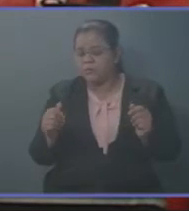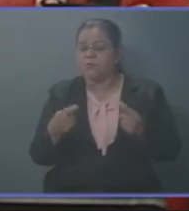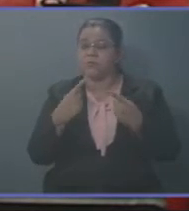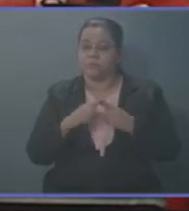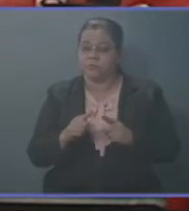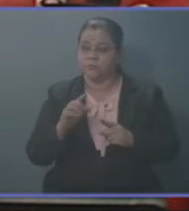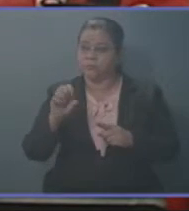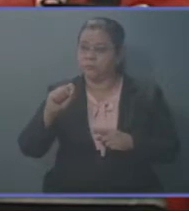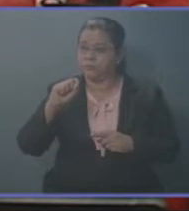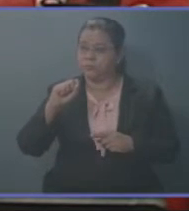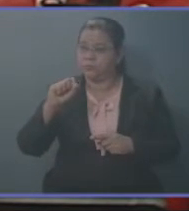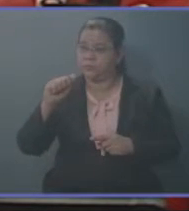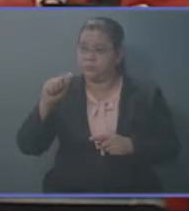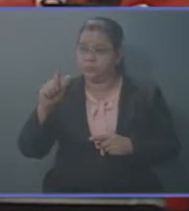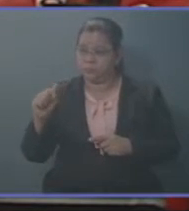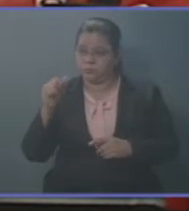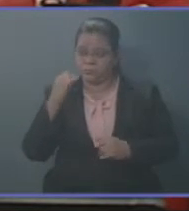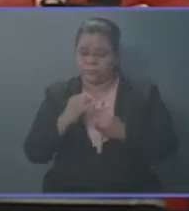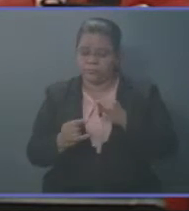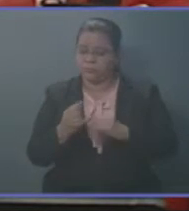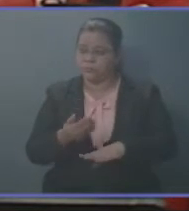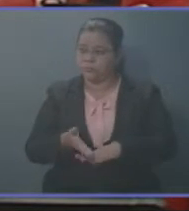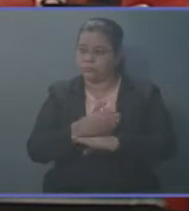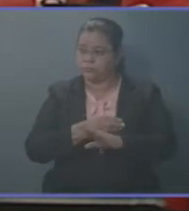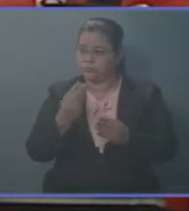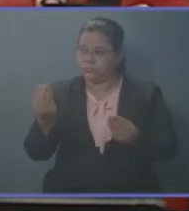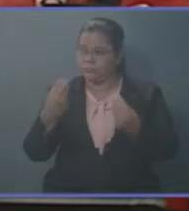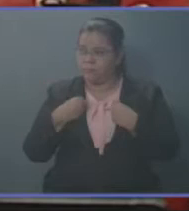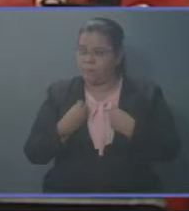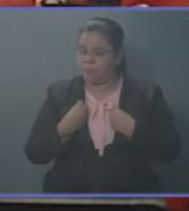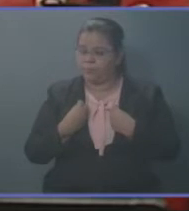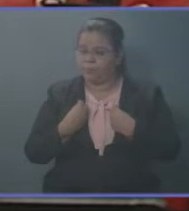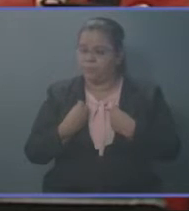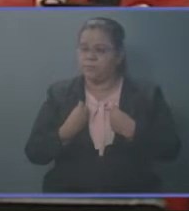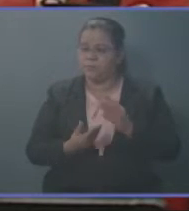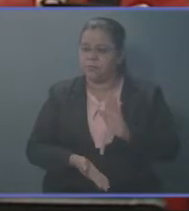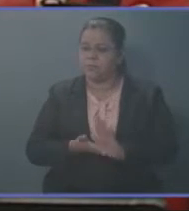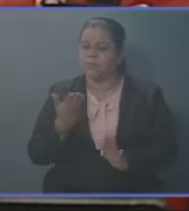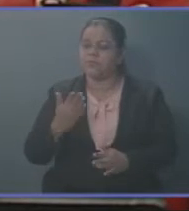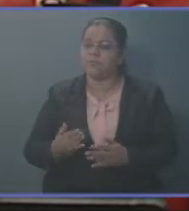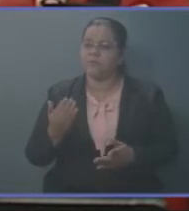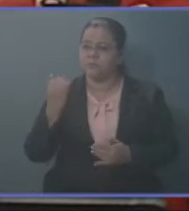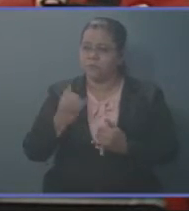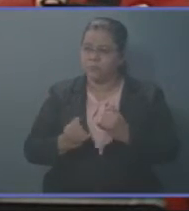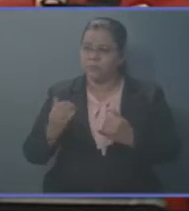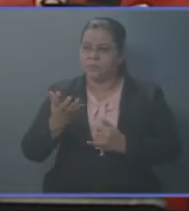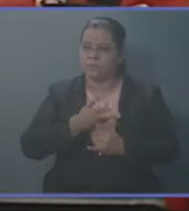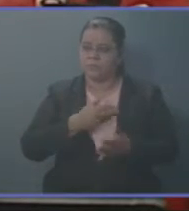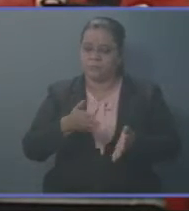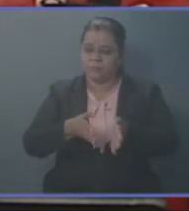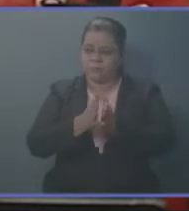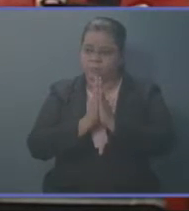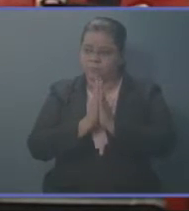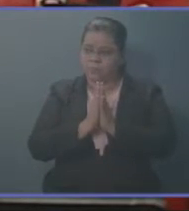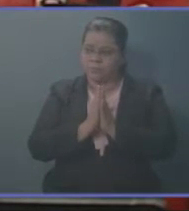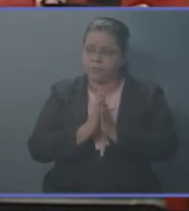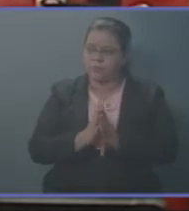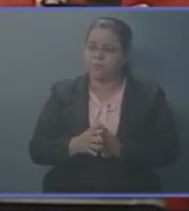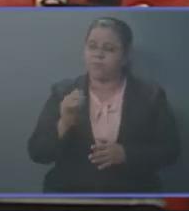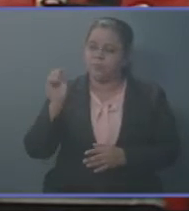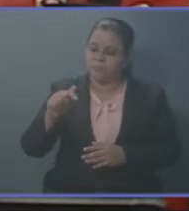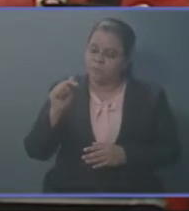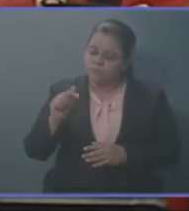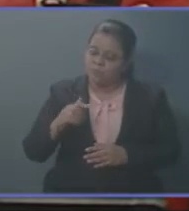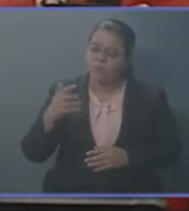la última o la penúltima que dio, era precisamente que nosotros legisláramos. En ese sentido, pues,